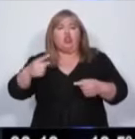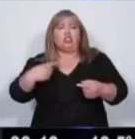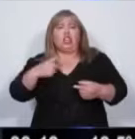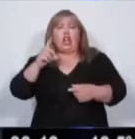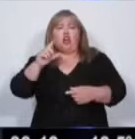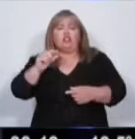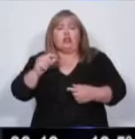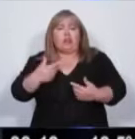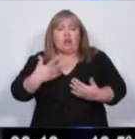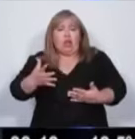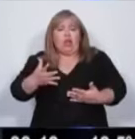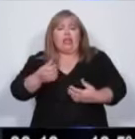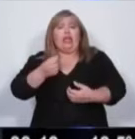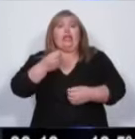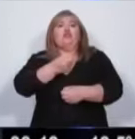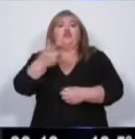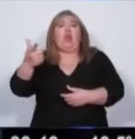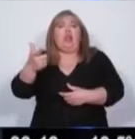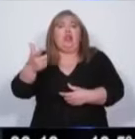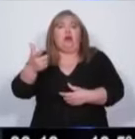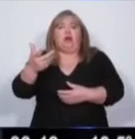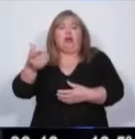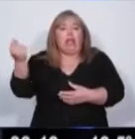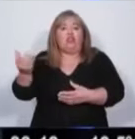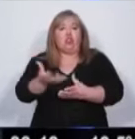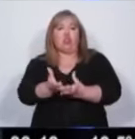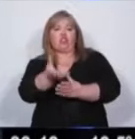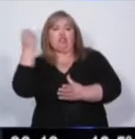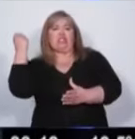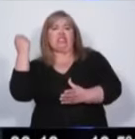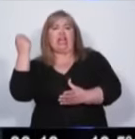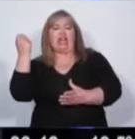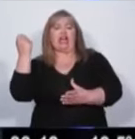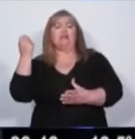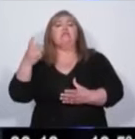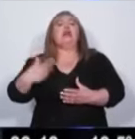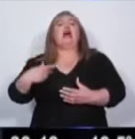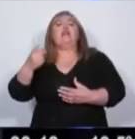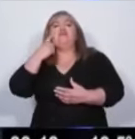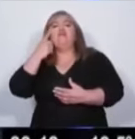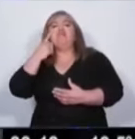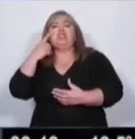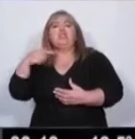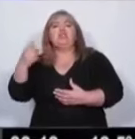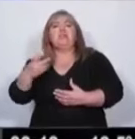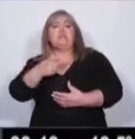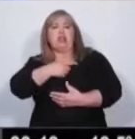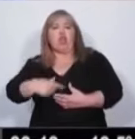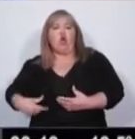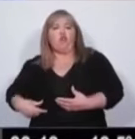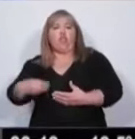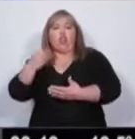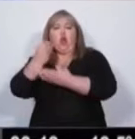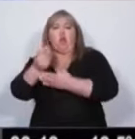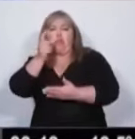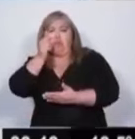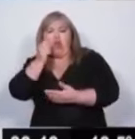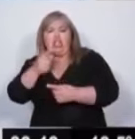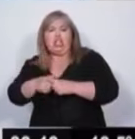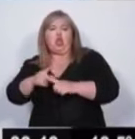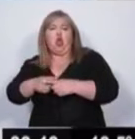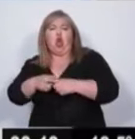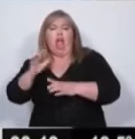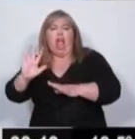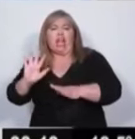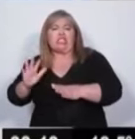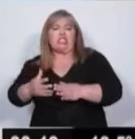tu bolsillo. Estos tipos te sacan la plata para vivir de la teta del Estado. Gracias, candidato. Es el momento de hacer uso